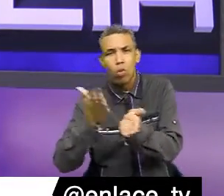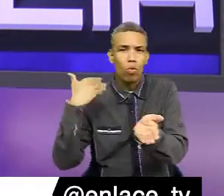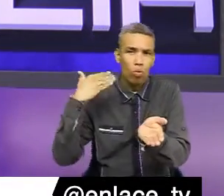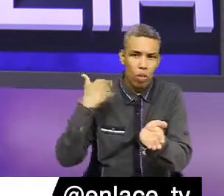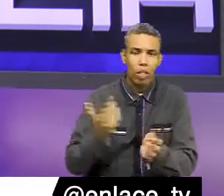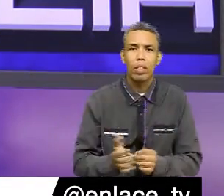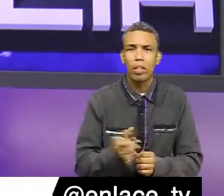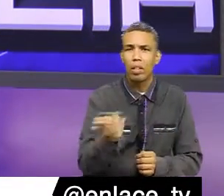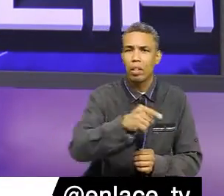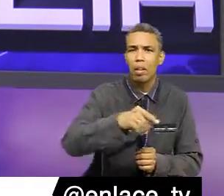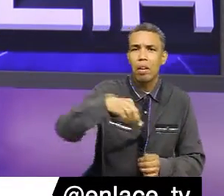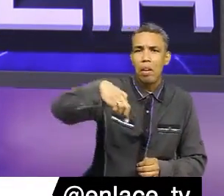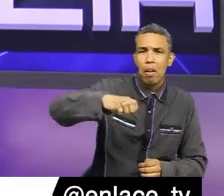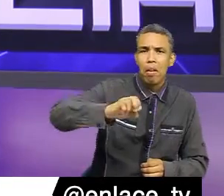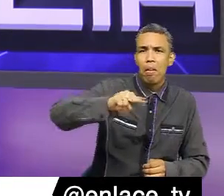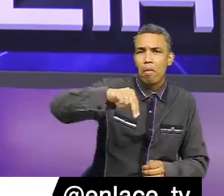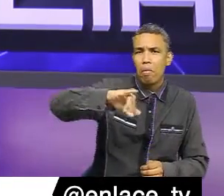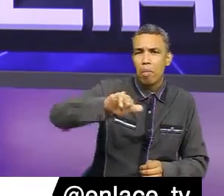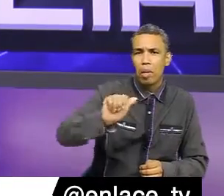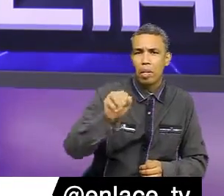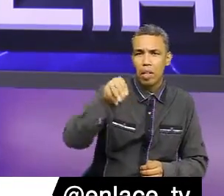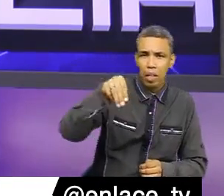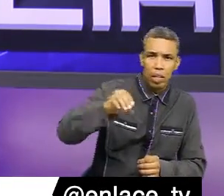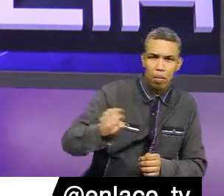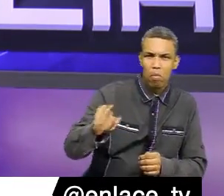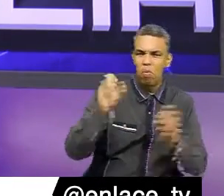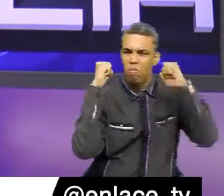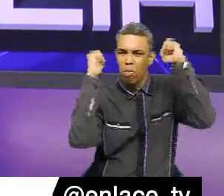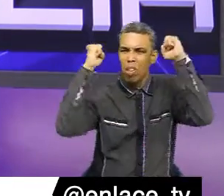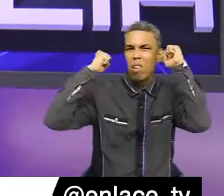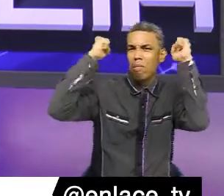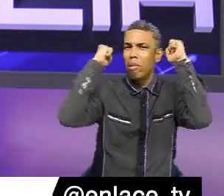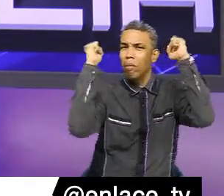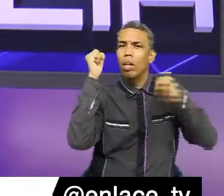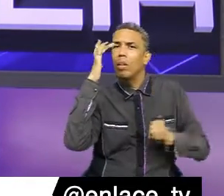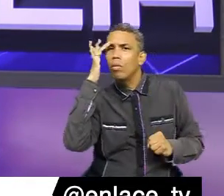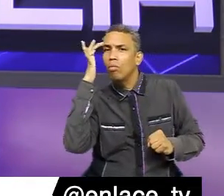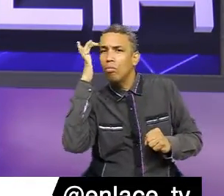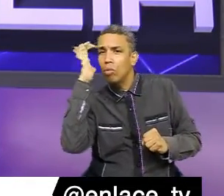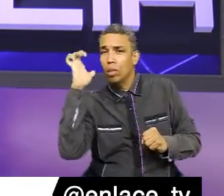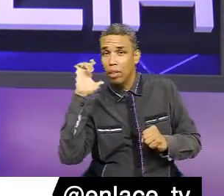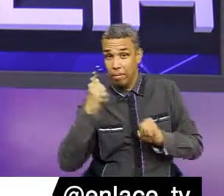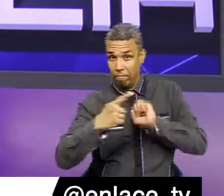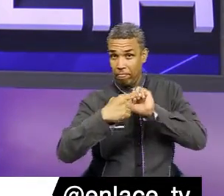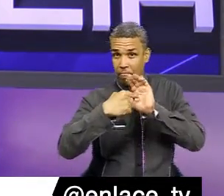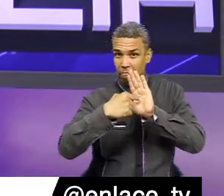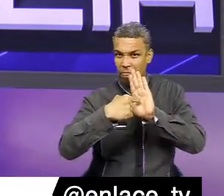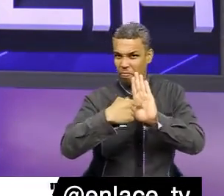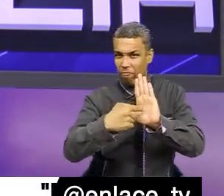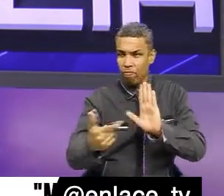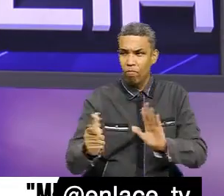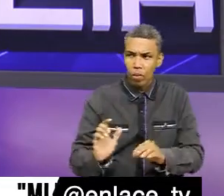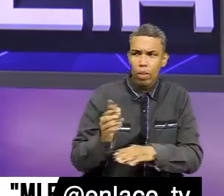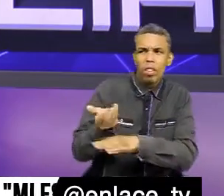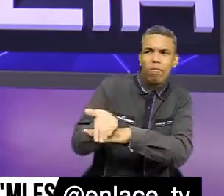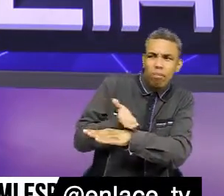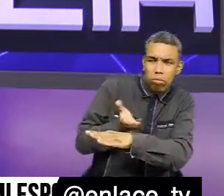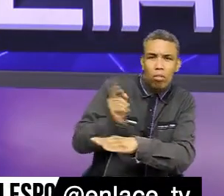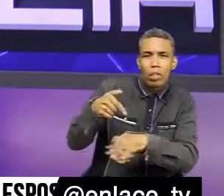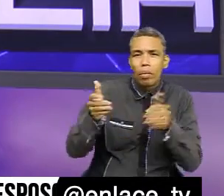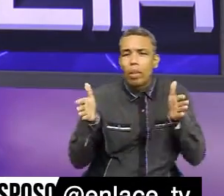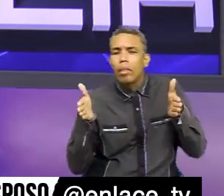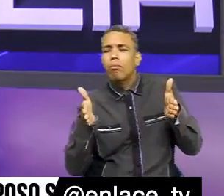vía que de Barranca Bermeja conduce al corregimiento El Llanito con el fin de llamar la atención de los gobiernos locales y departamentales para que sea intervenida la vía